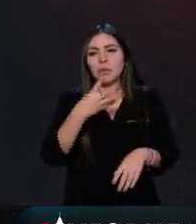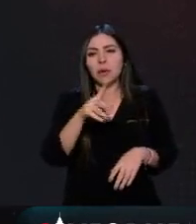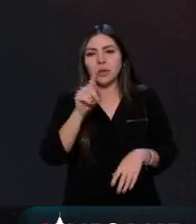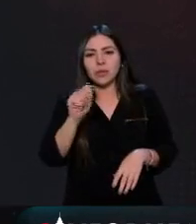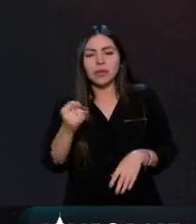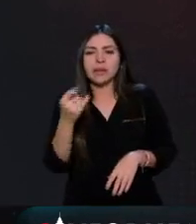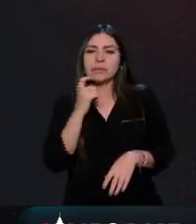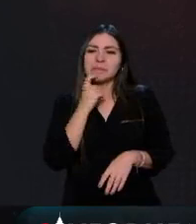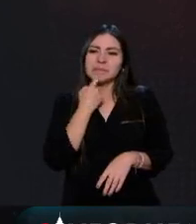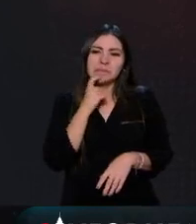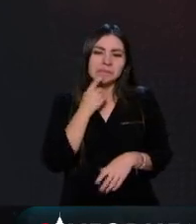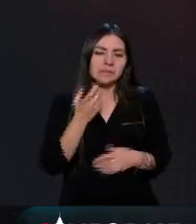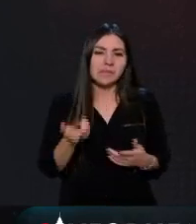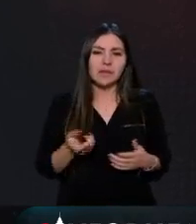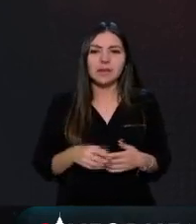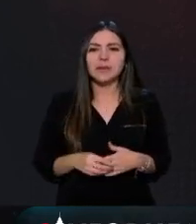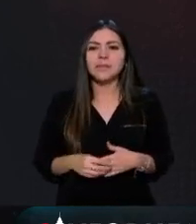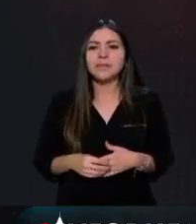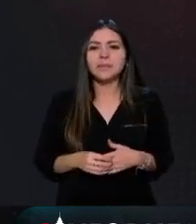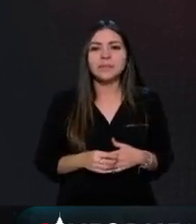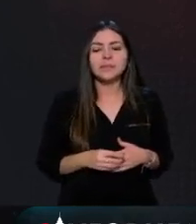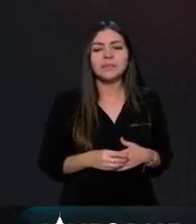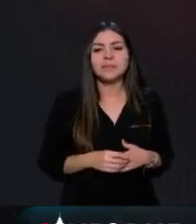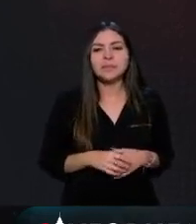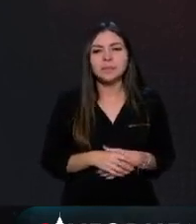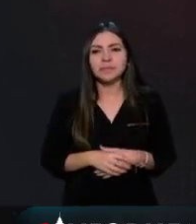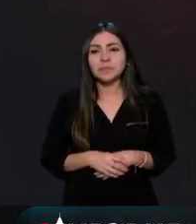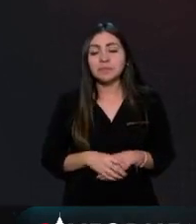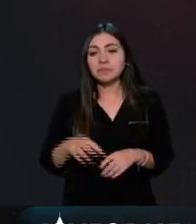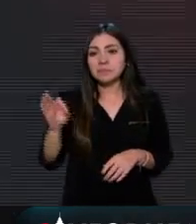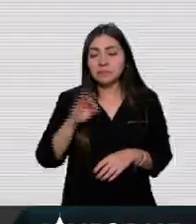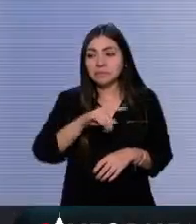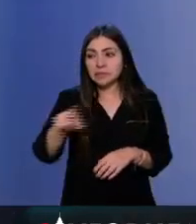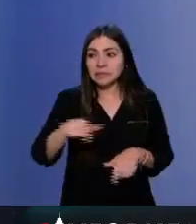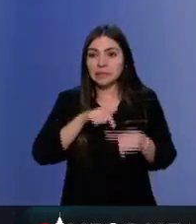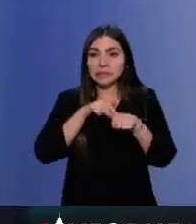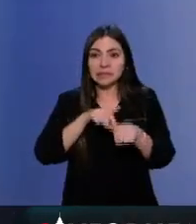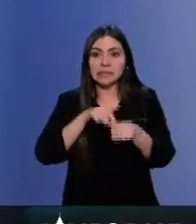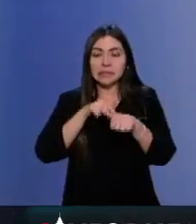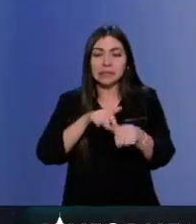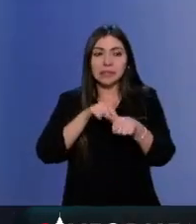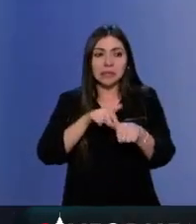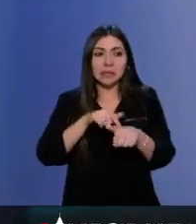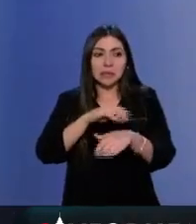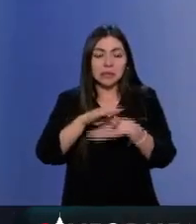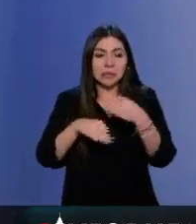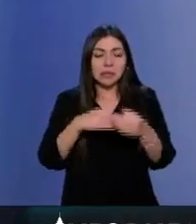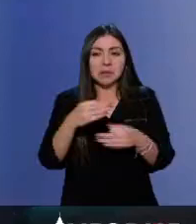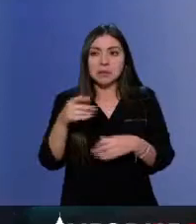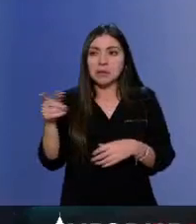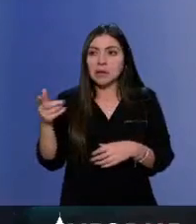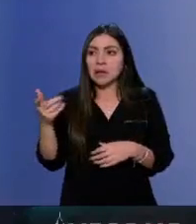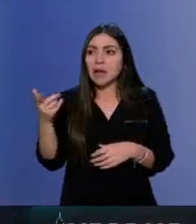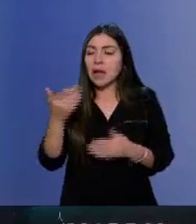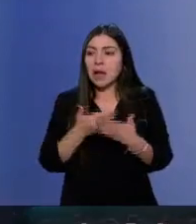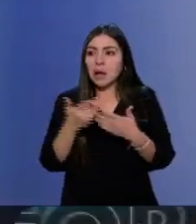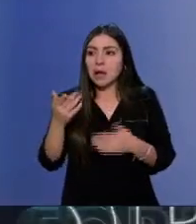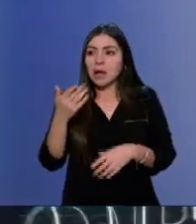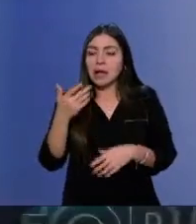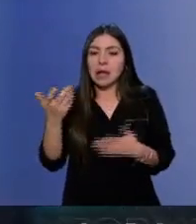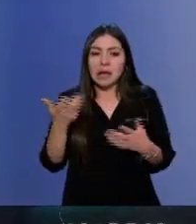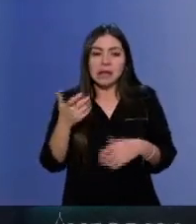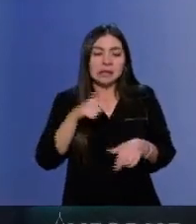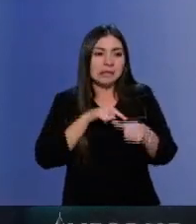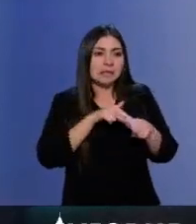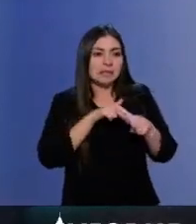Obrador. Entonces, si estos ejercicios siguen y les está saliendo el tiro por la culata, porque hoy el presidente goza de